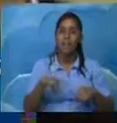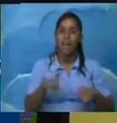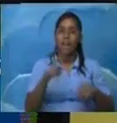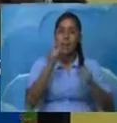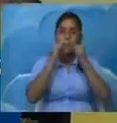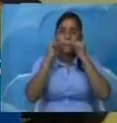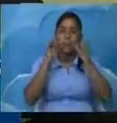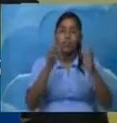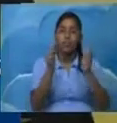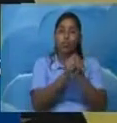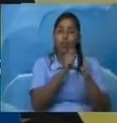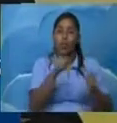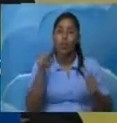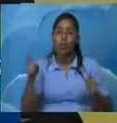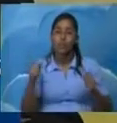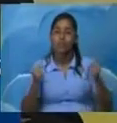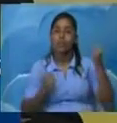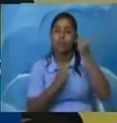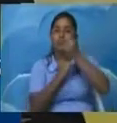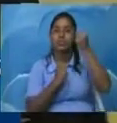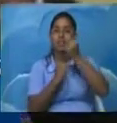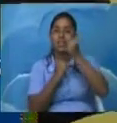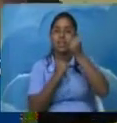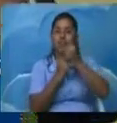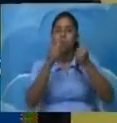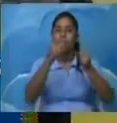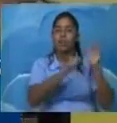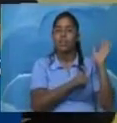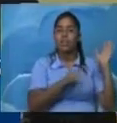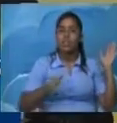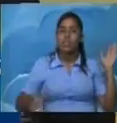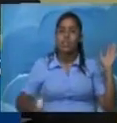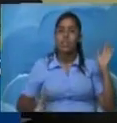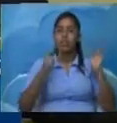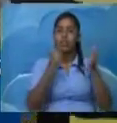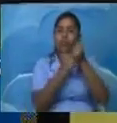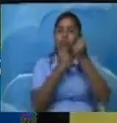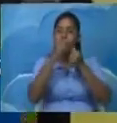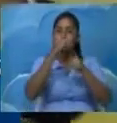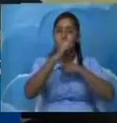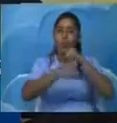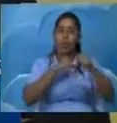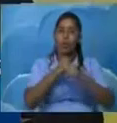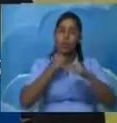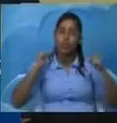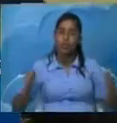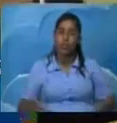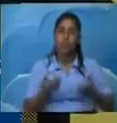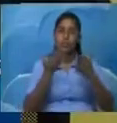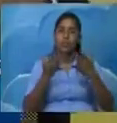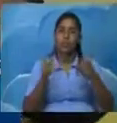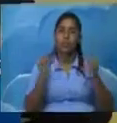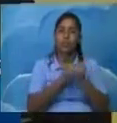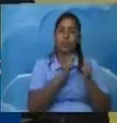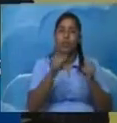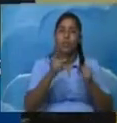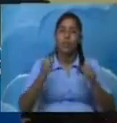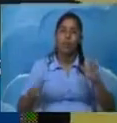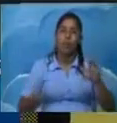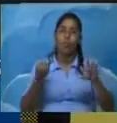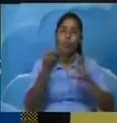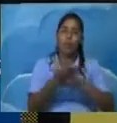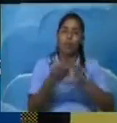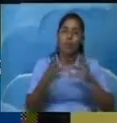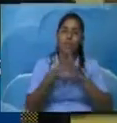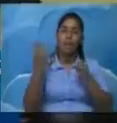bendición. Y con eso sostenemos, el Señor sostiene su obra. Con eso avanzamos. Con eso, con esa ofrenda misionera,